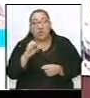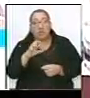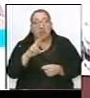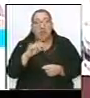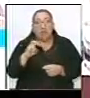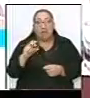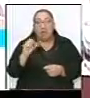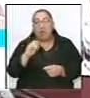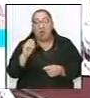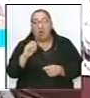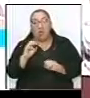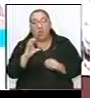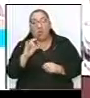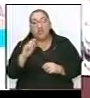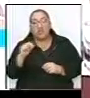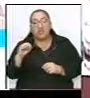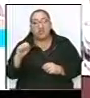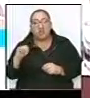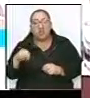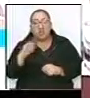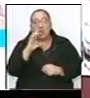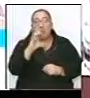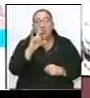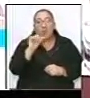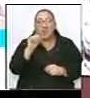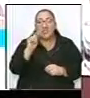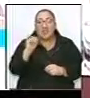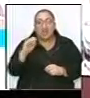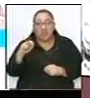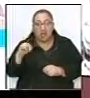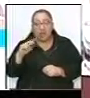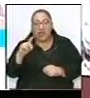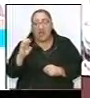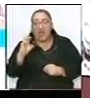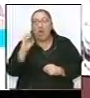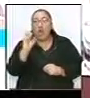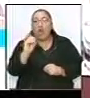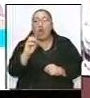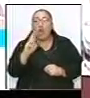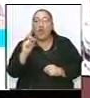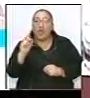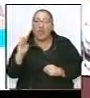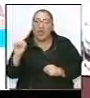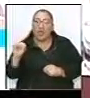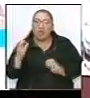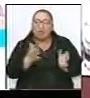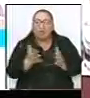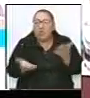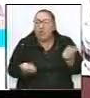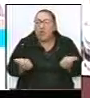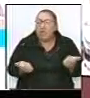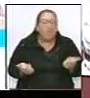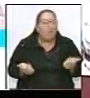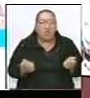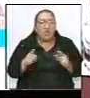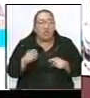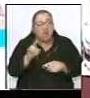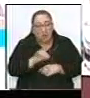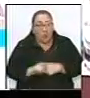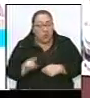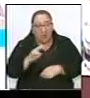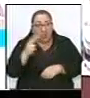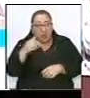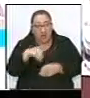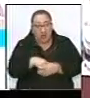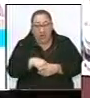lo que sí podríamos solicitar que esos tres quintos de los miembros a nivel de votos sea utilizado